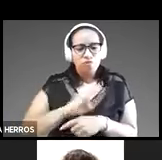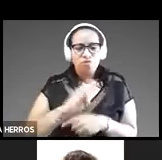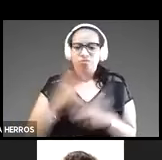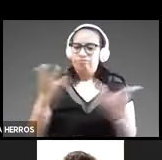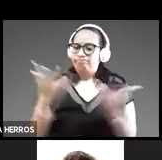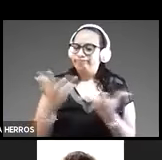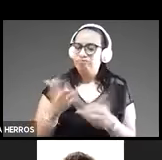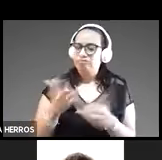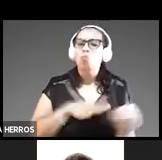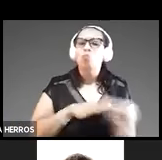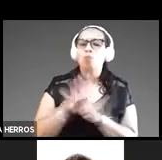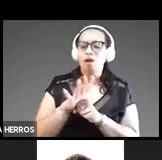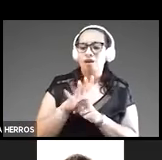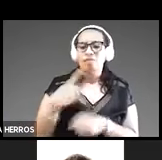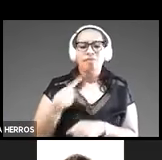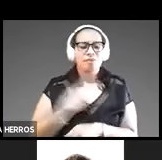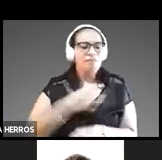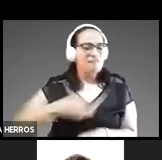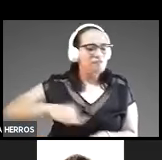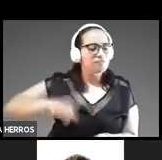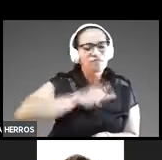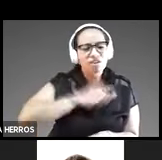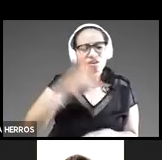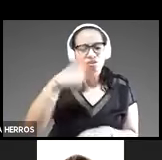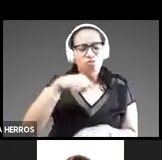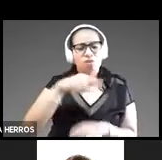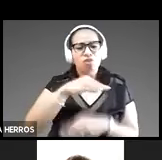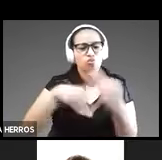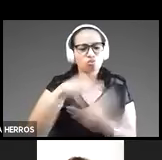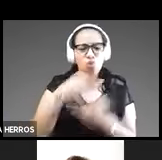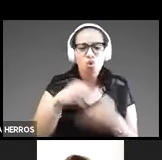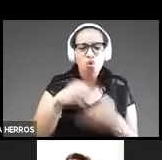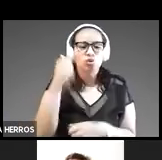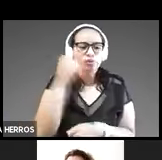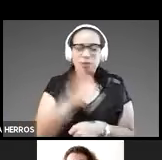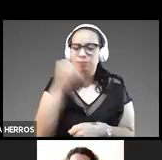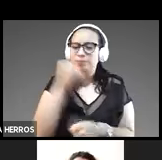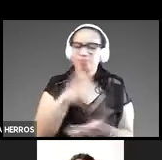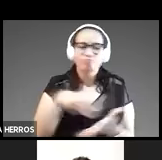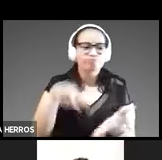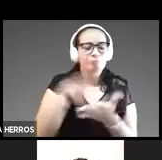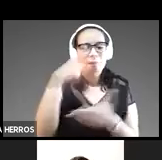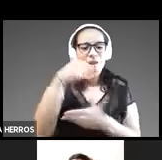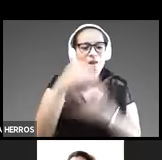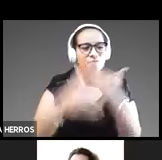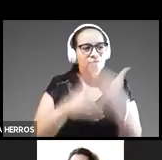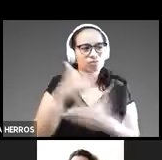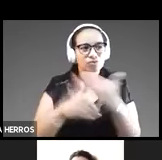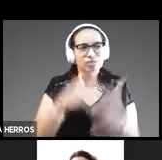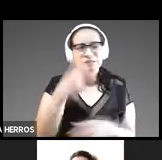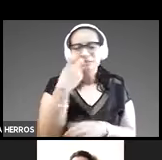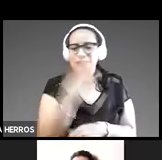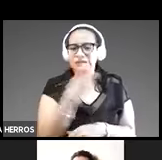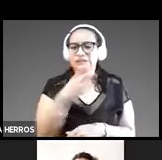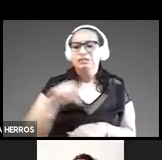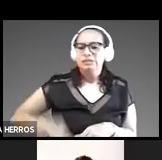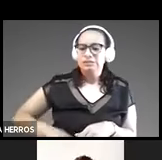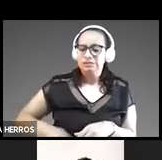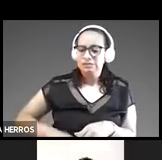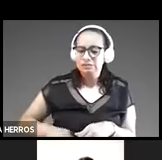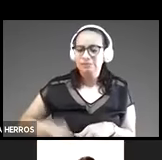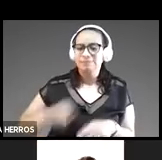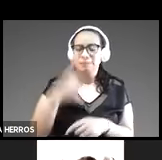sin un salto de fe entre todos los que al final del día estamos ahí en esos procesos o los que nos interesa estar en esos